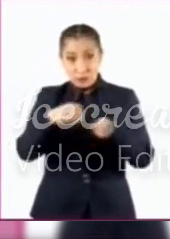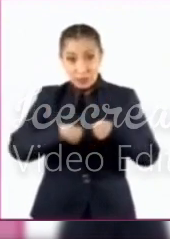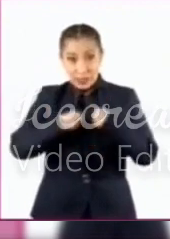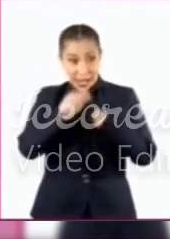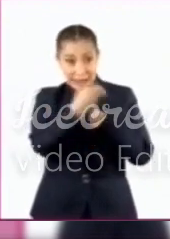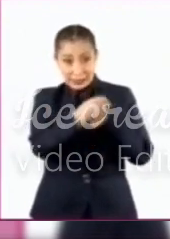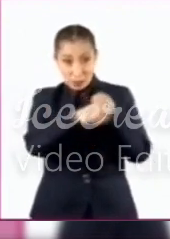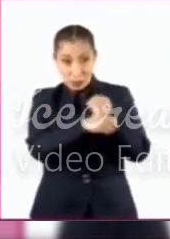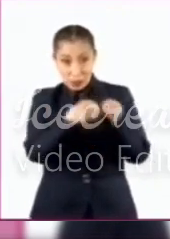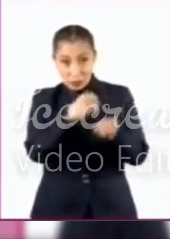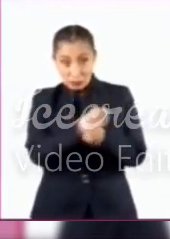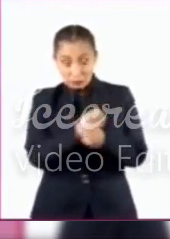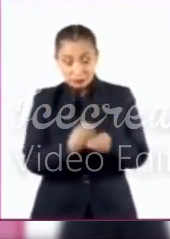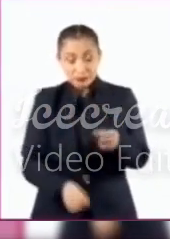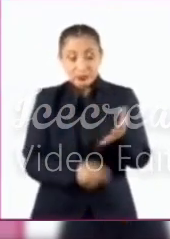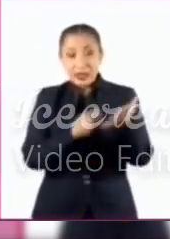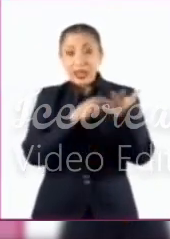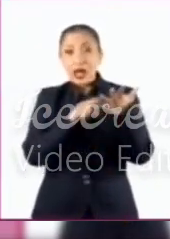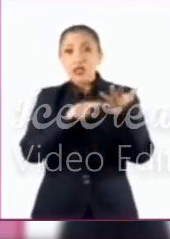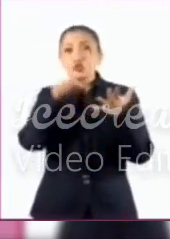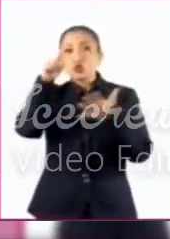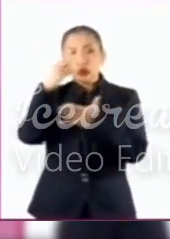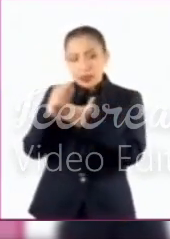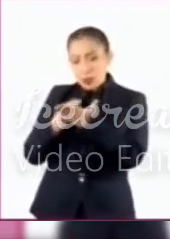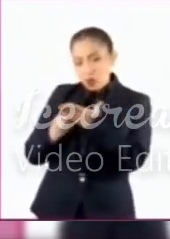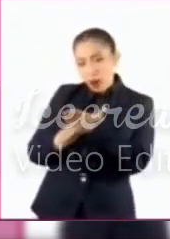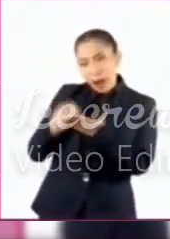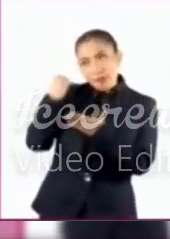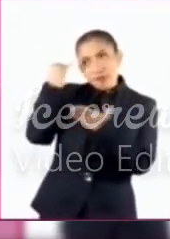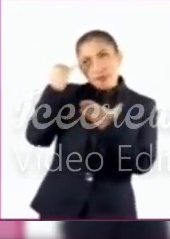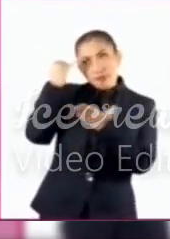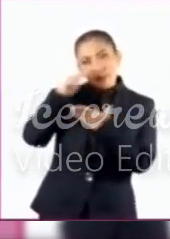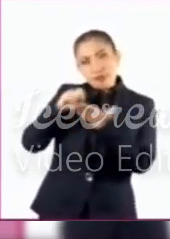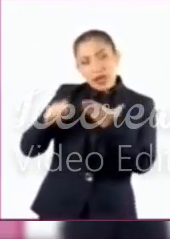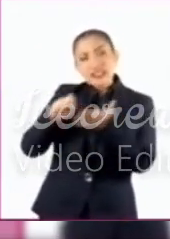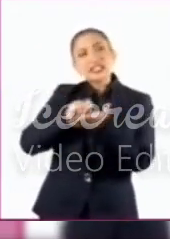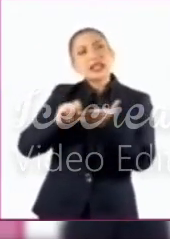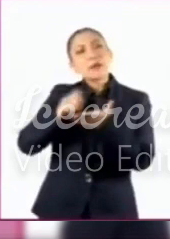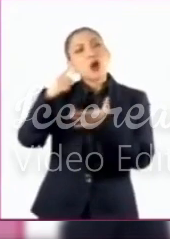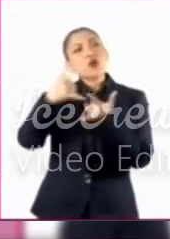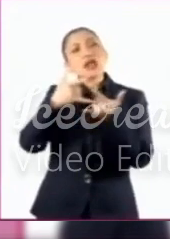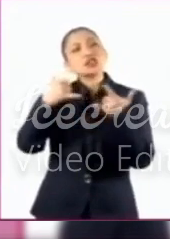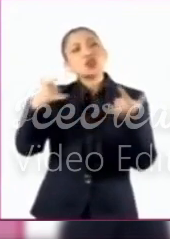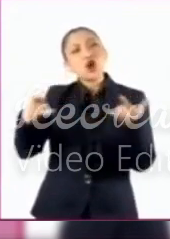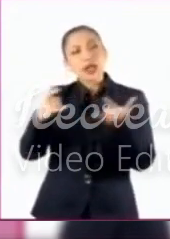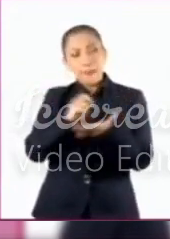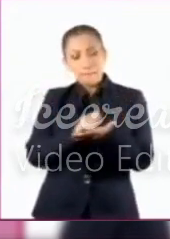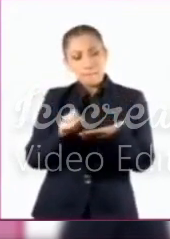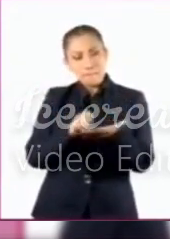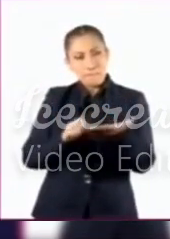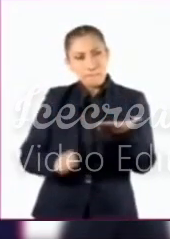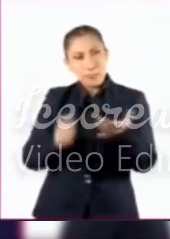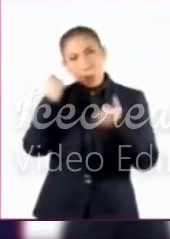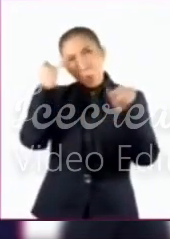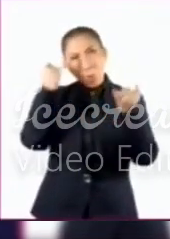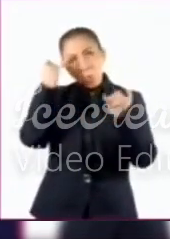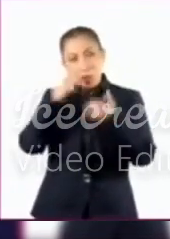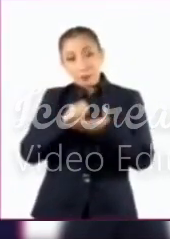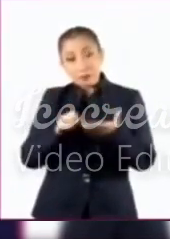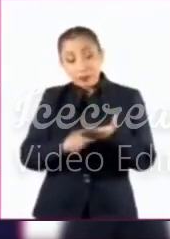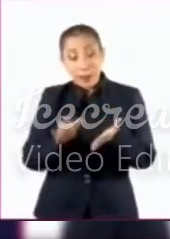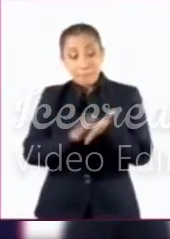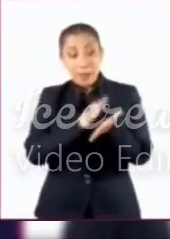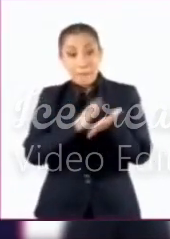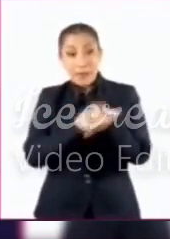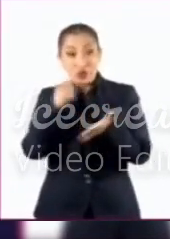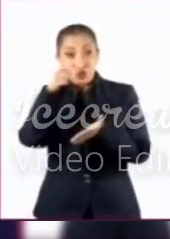diaria? 5. Dibujen su invento y si pueden, escriban sobre él una historia en una hoja. En